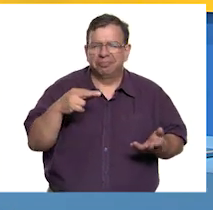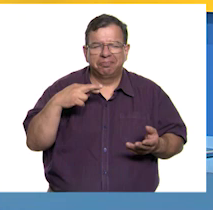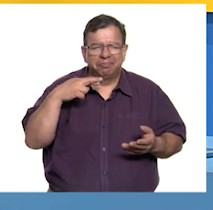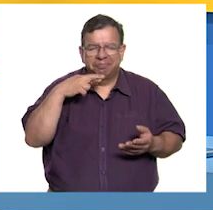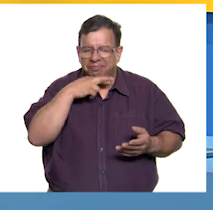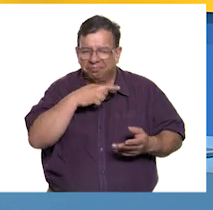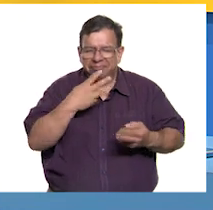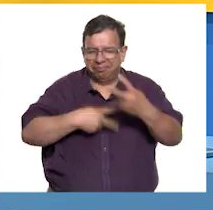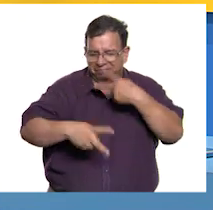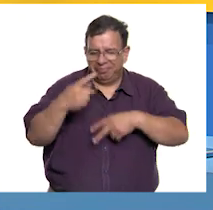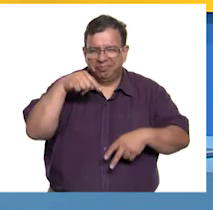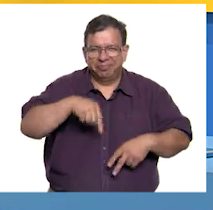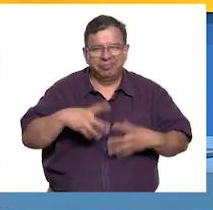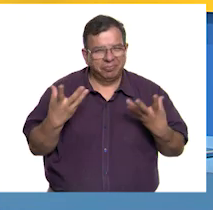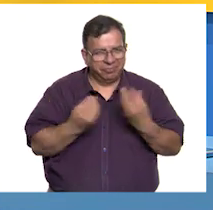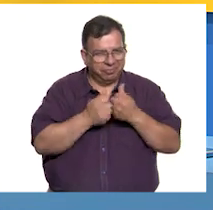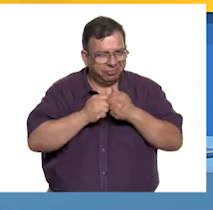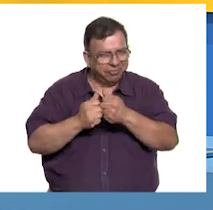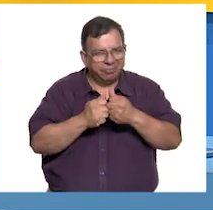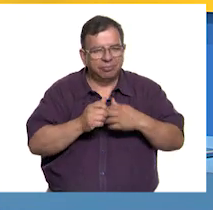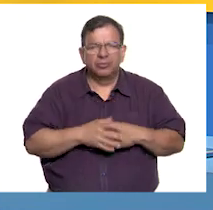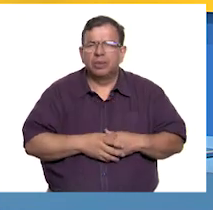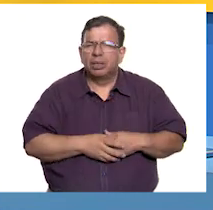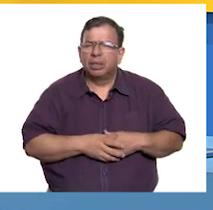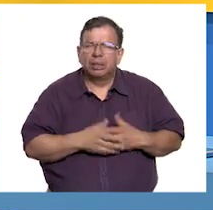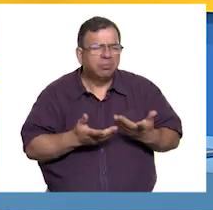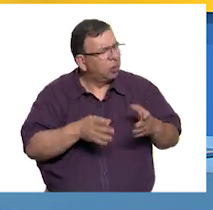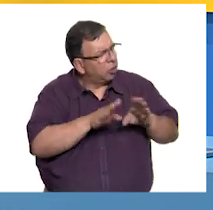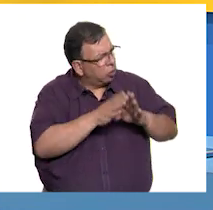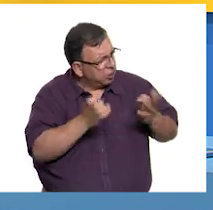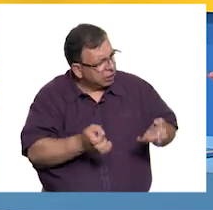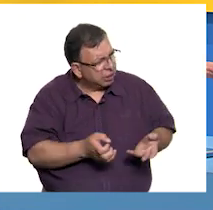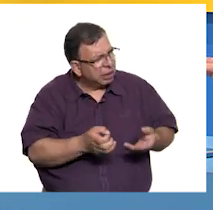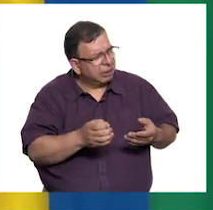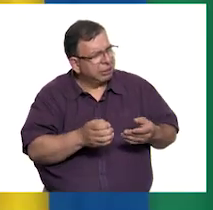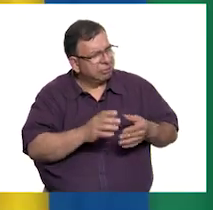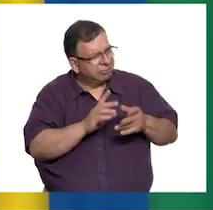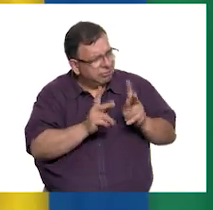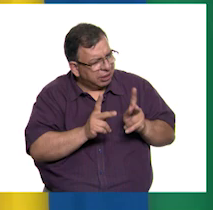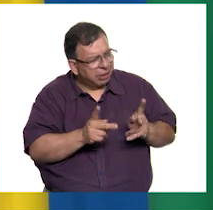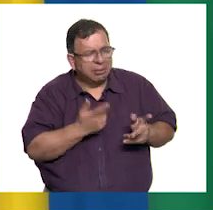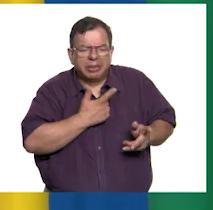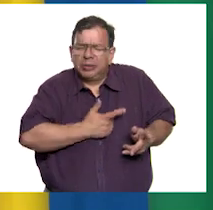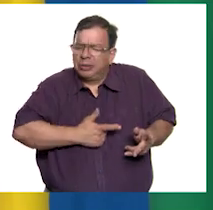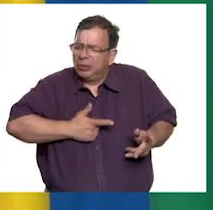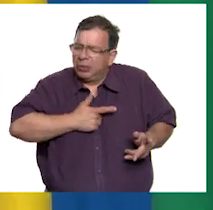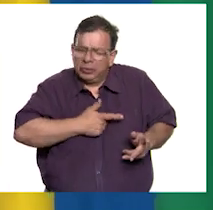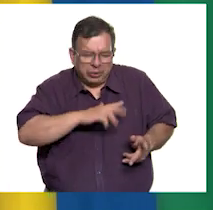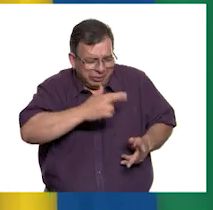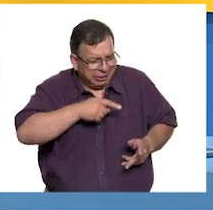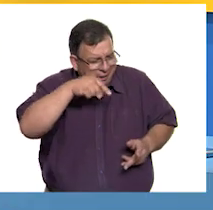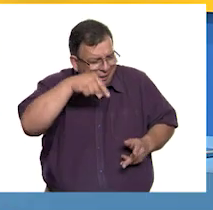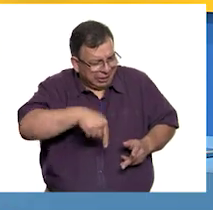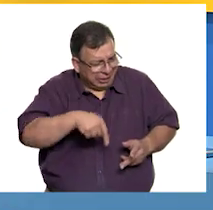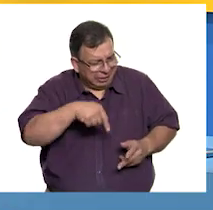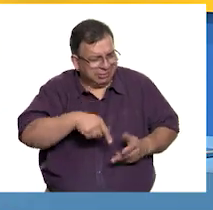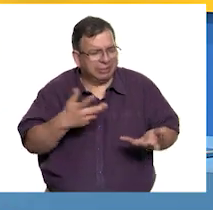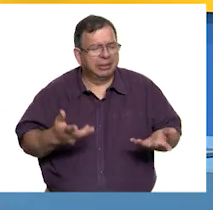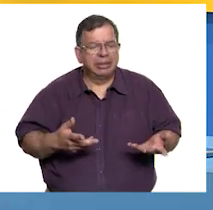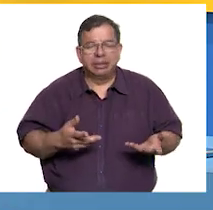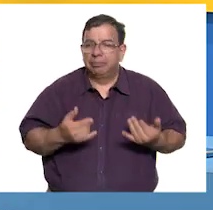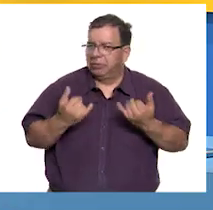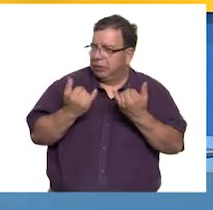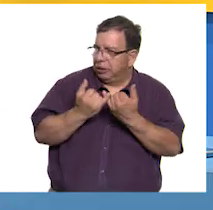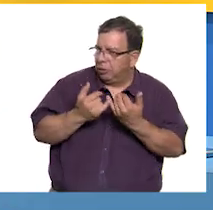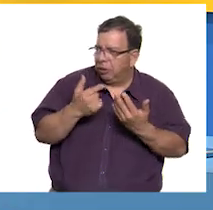nueva cuenta con nosotros. Y Alfonso, ¿cómo estás? Platícame, me da muchísimo gusto recibirte en este foro. Igualmente,